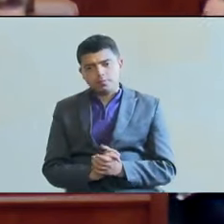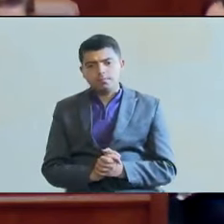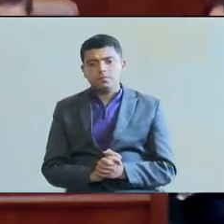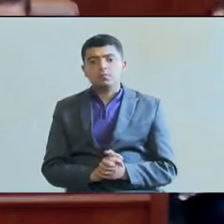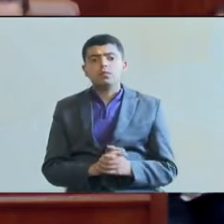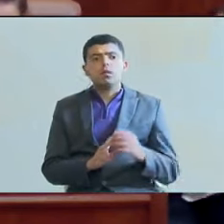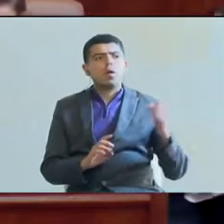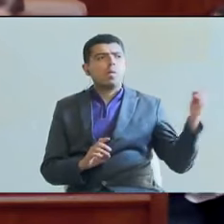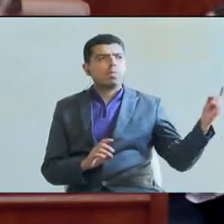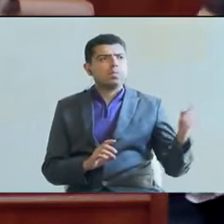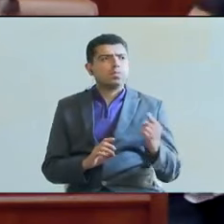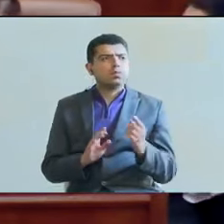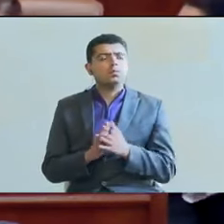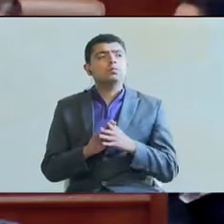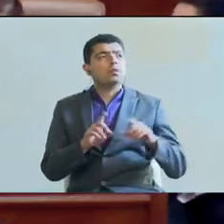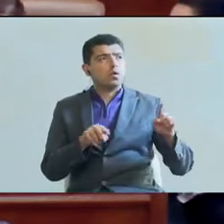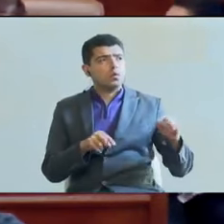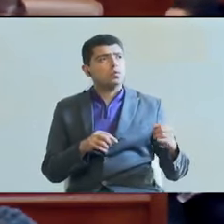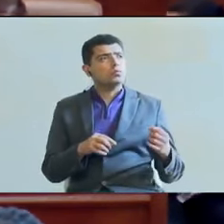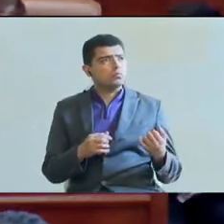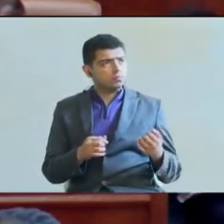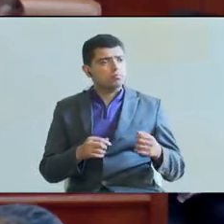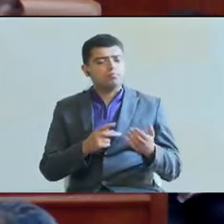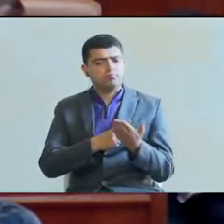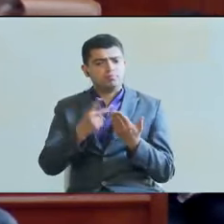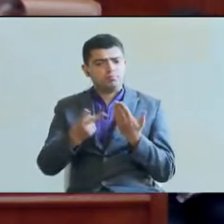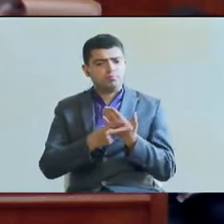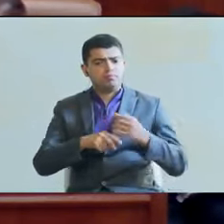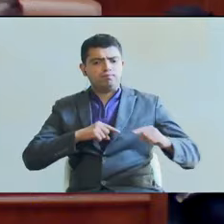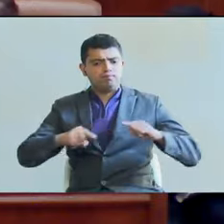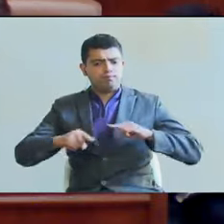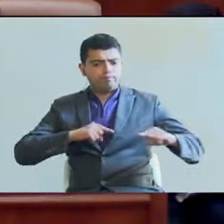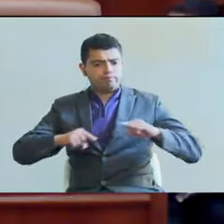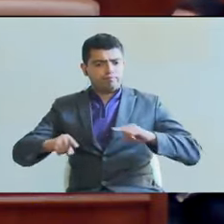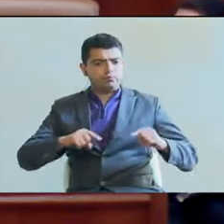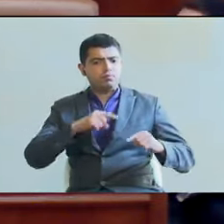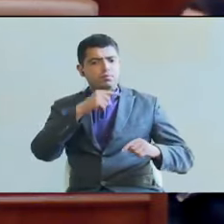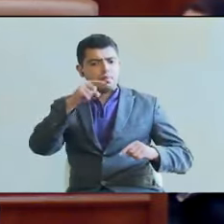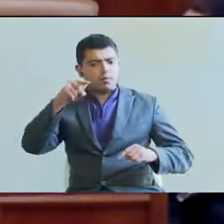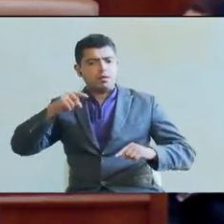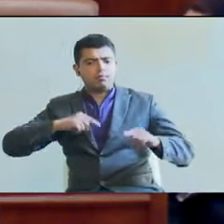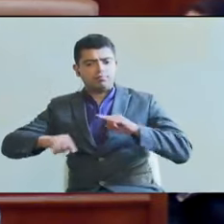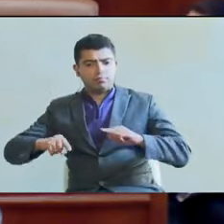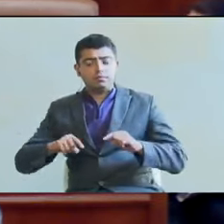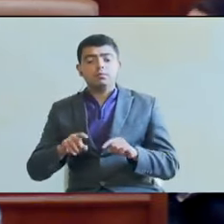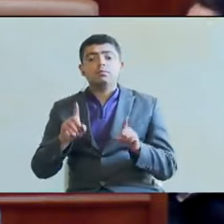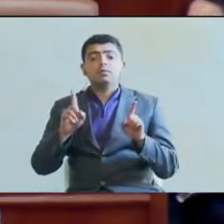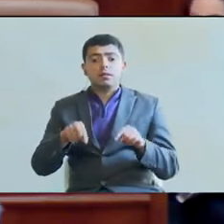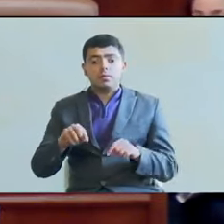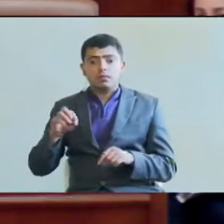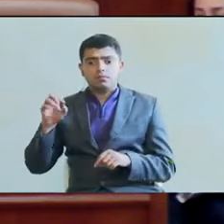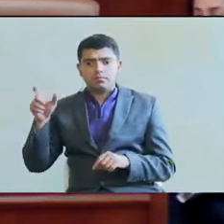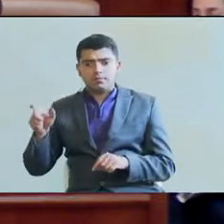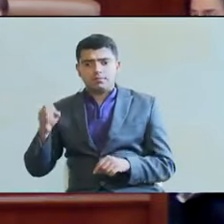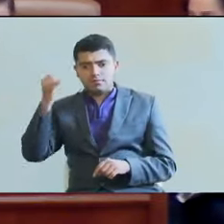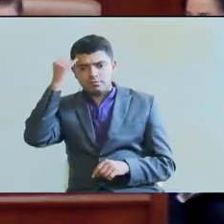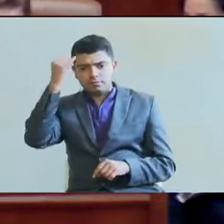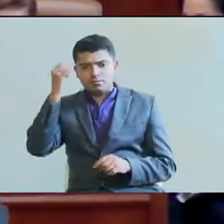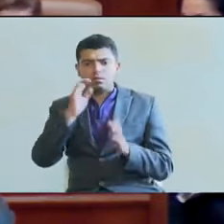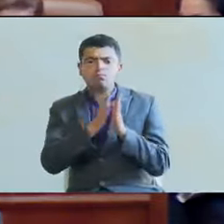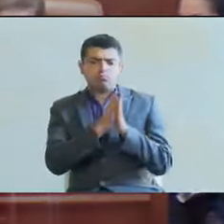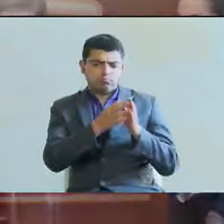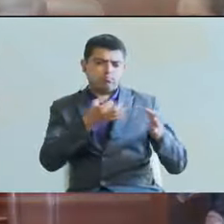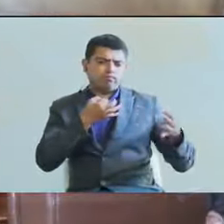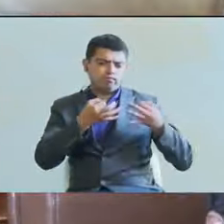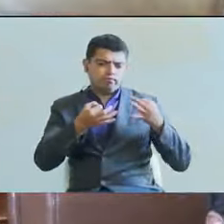quienes fungen como coordinadores de este proyecto y a los autores que hagan una explicación